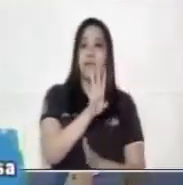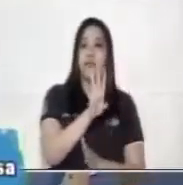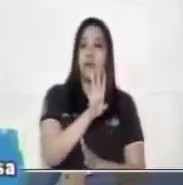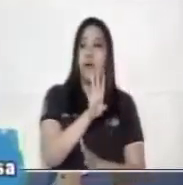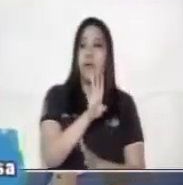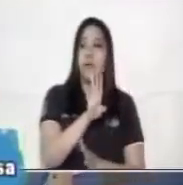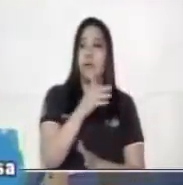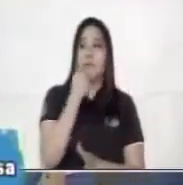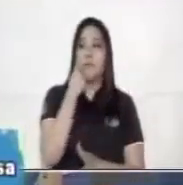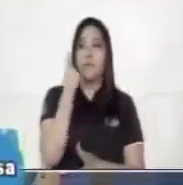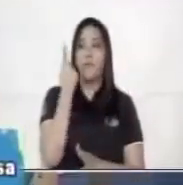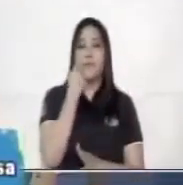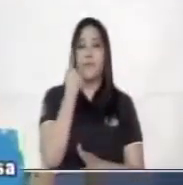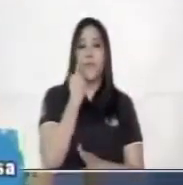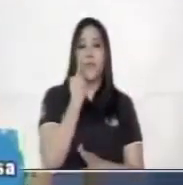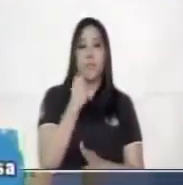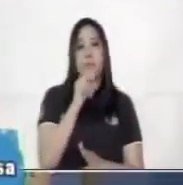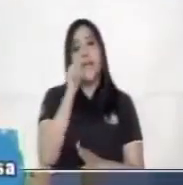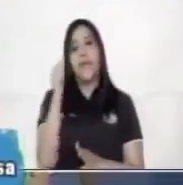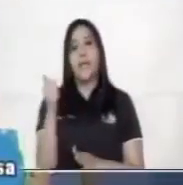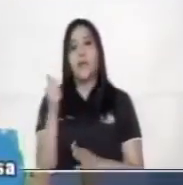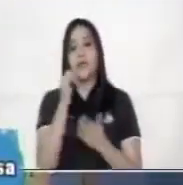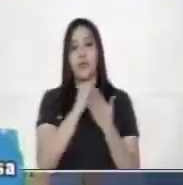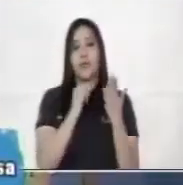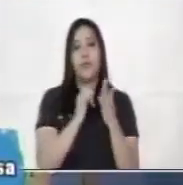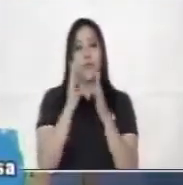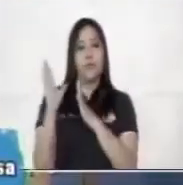busquemos en nuestra siguiente tabla. Cuando